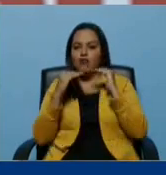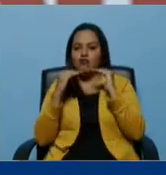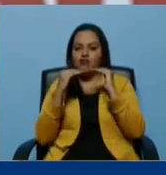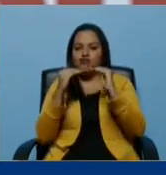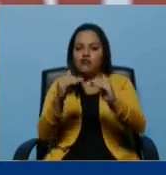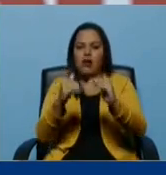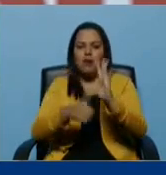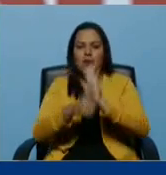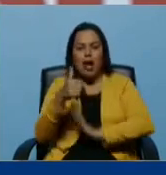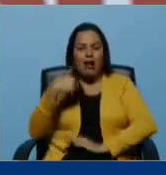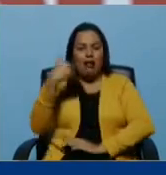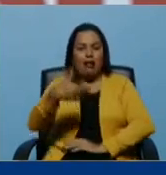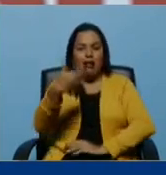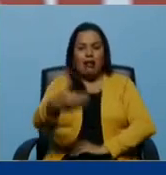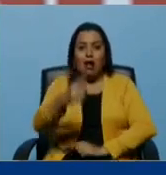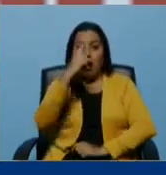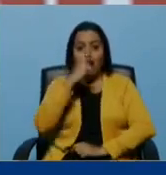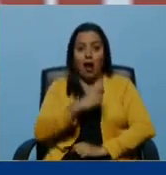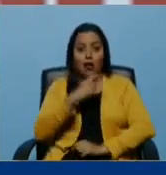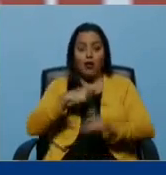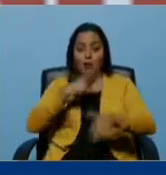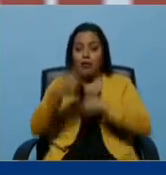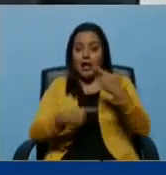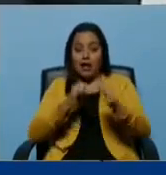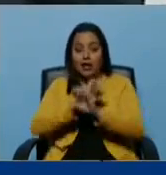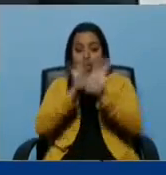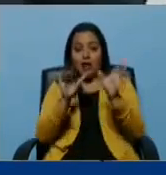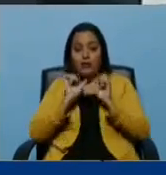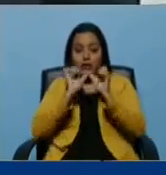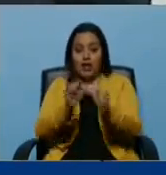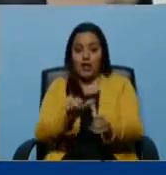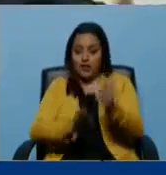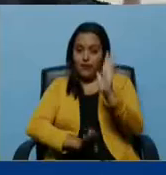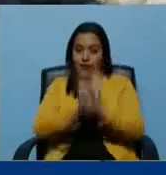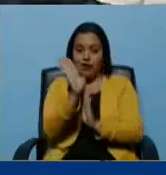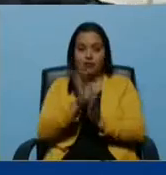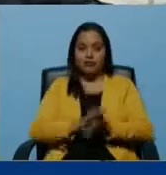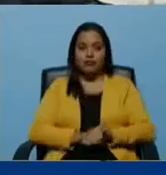más perdurable y con planes concretos para seguir avanzando.